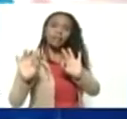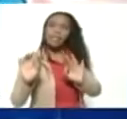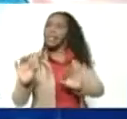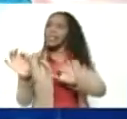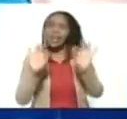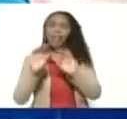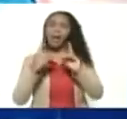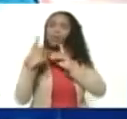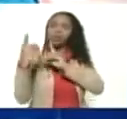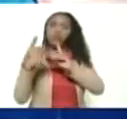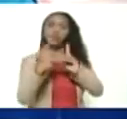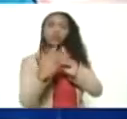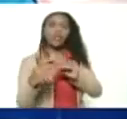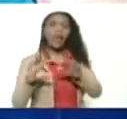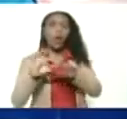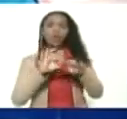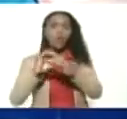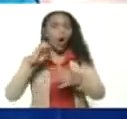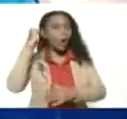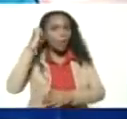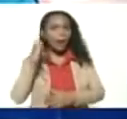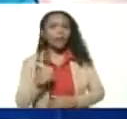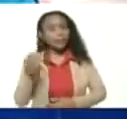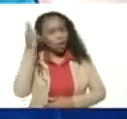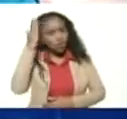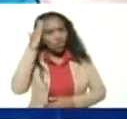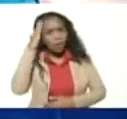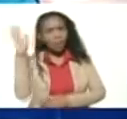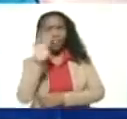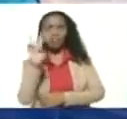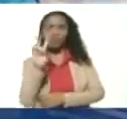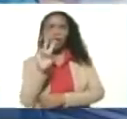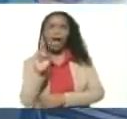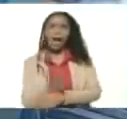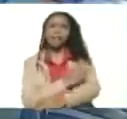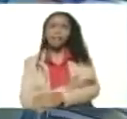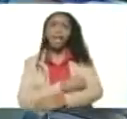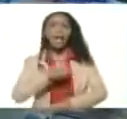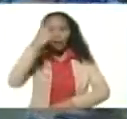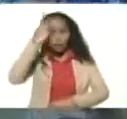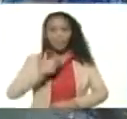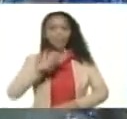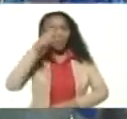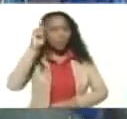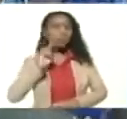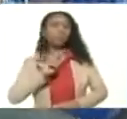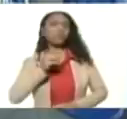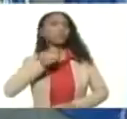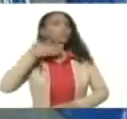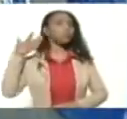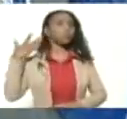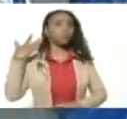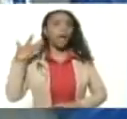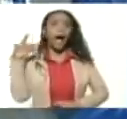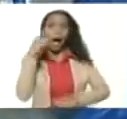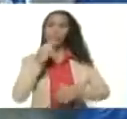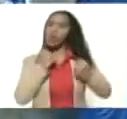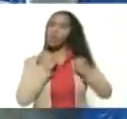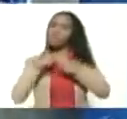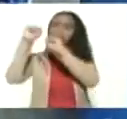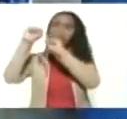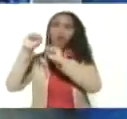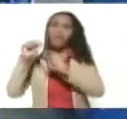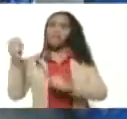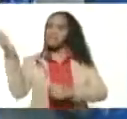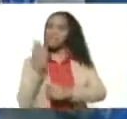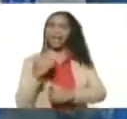diálogo, señores de la Unión Europea. Para que lo sepan, Venezuela tiene dignidad y Venezuela sabrá responder todas las agresiones, vengan de